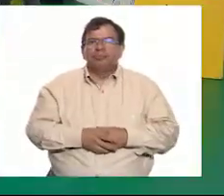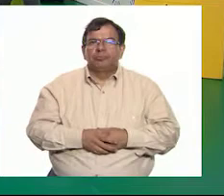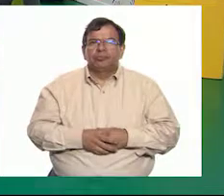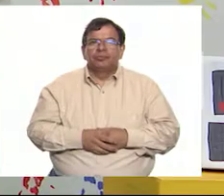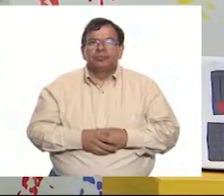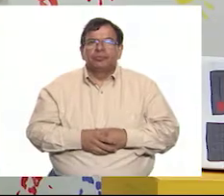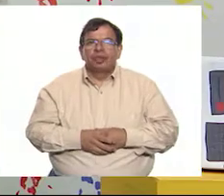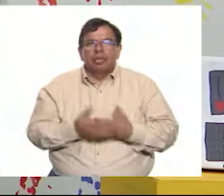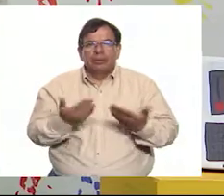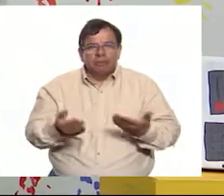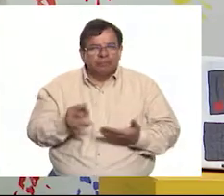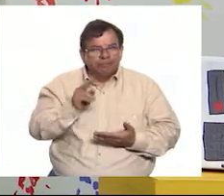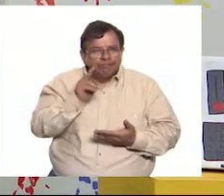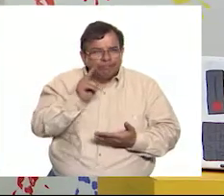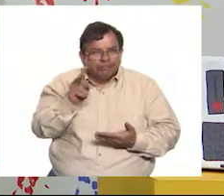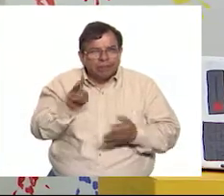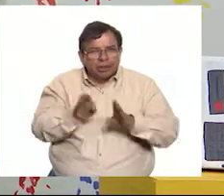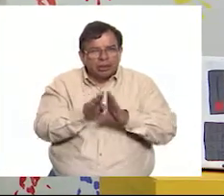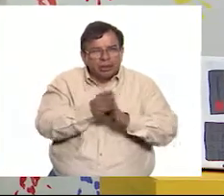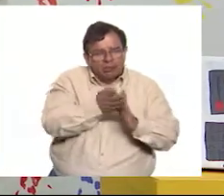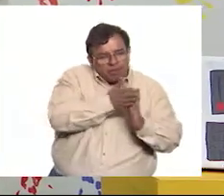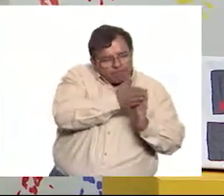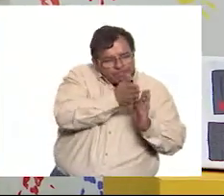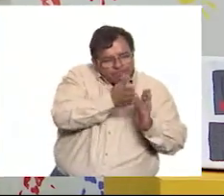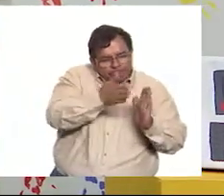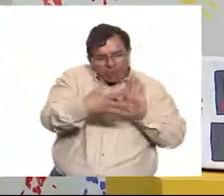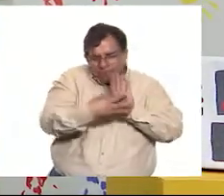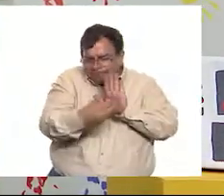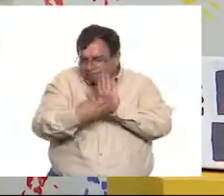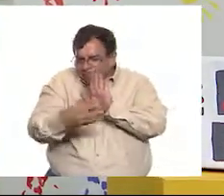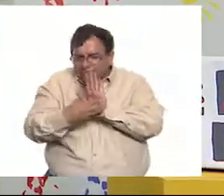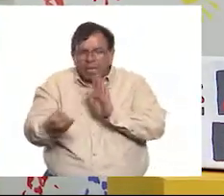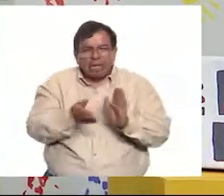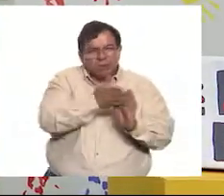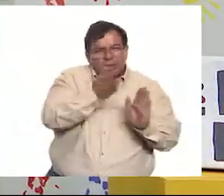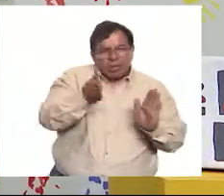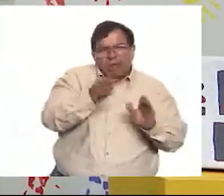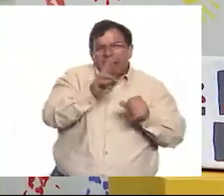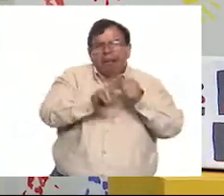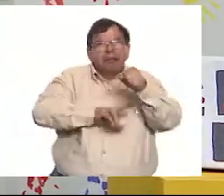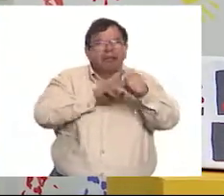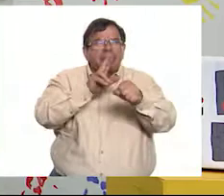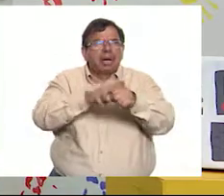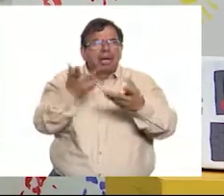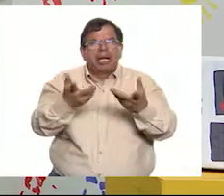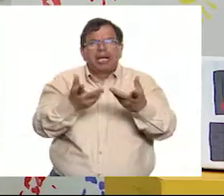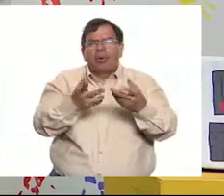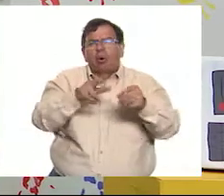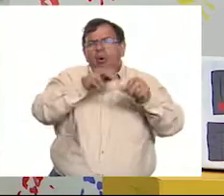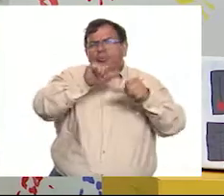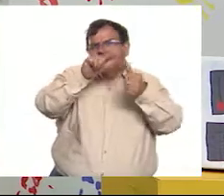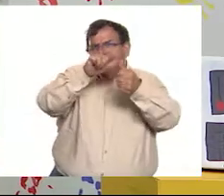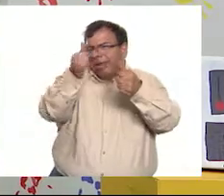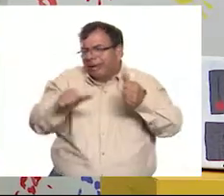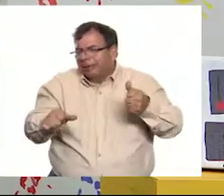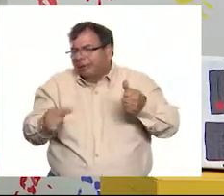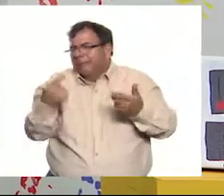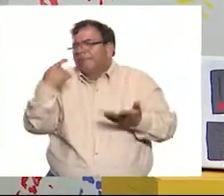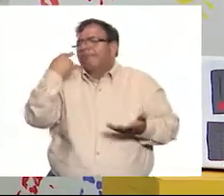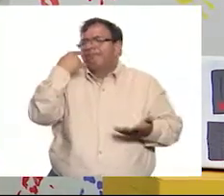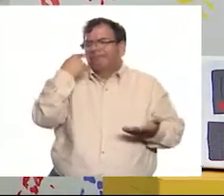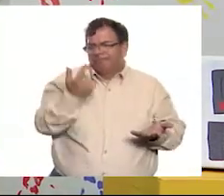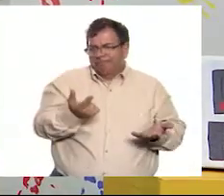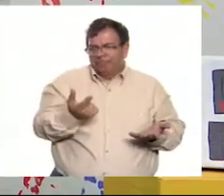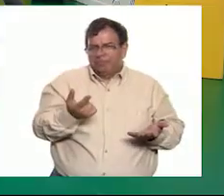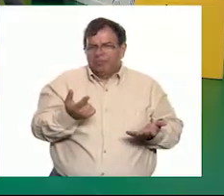ello, vamos a observar algunos patrones y secuencias que hay pues, en la naturaleza y en producciones artísticas. ¿Qué te parece